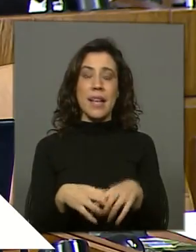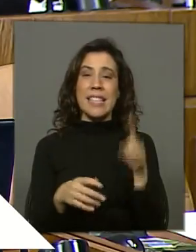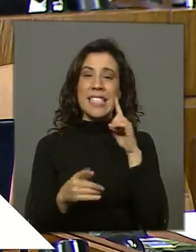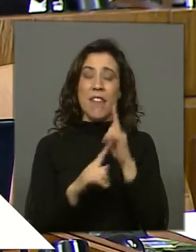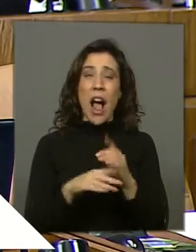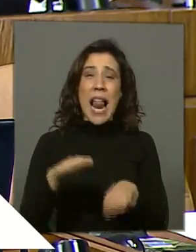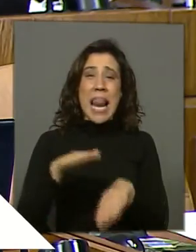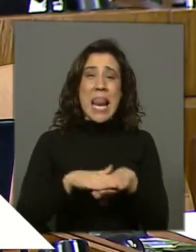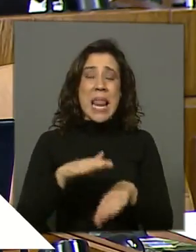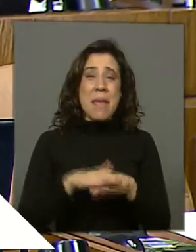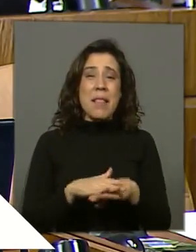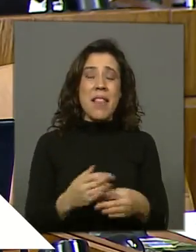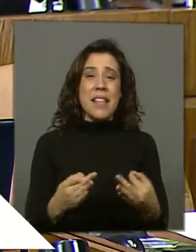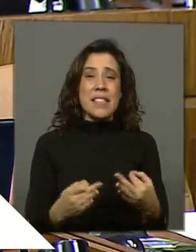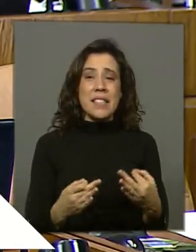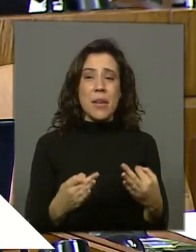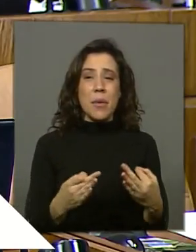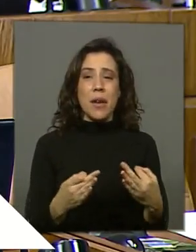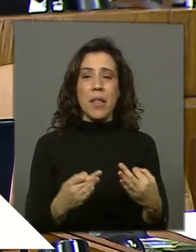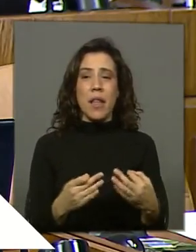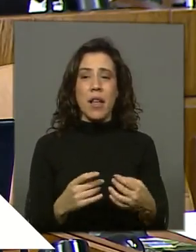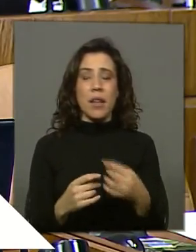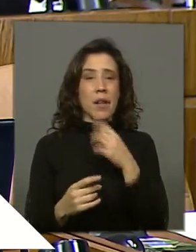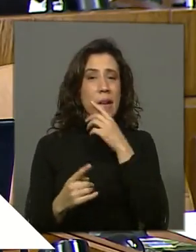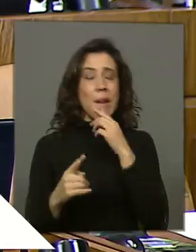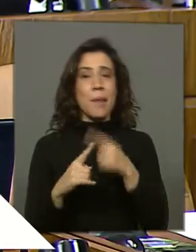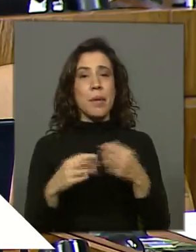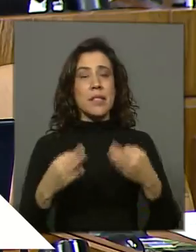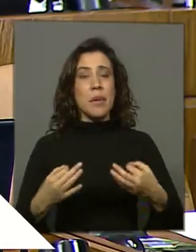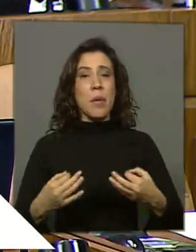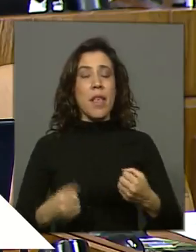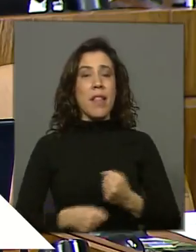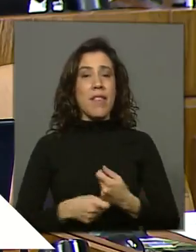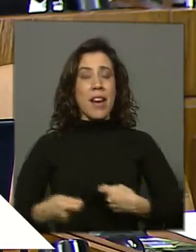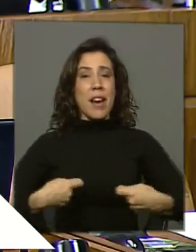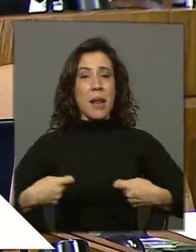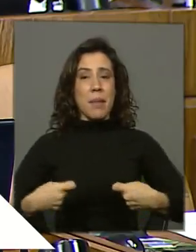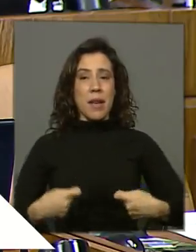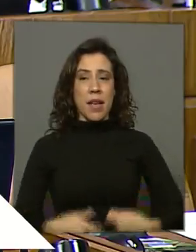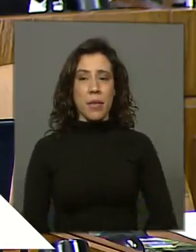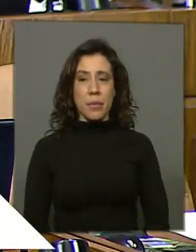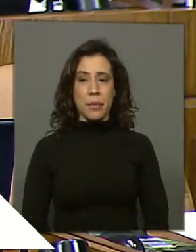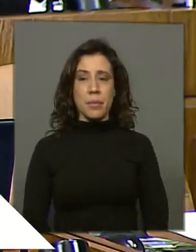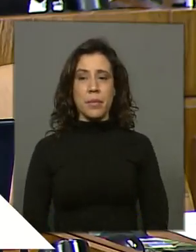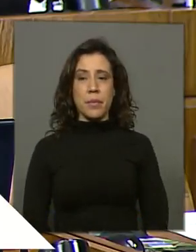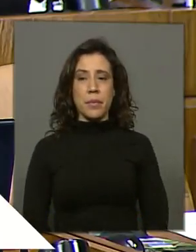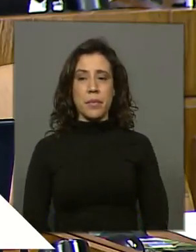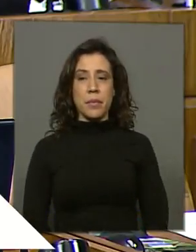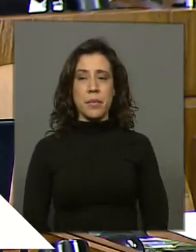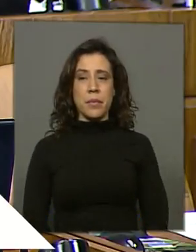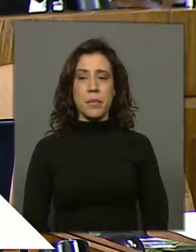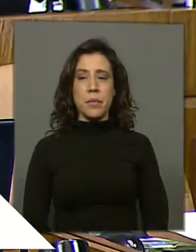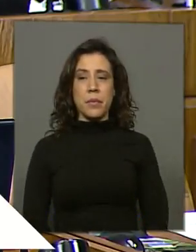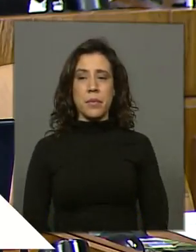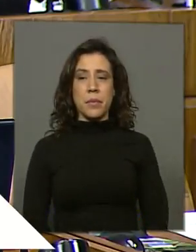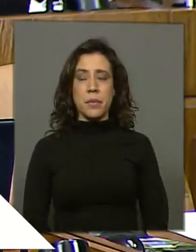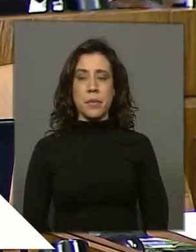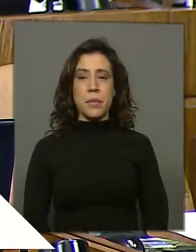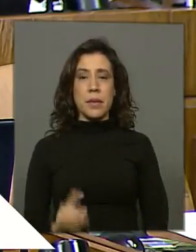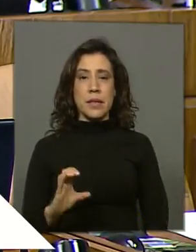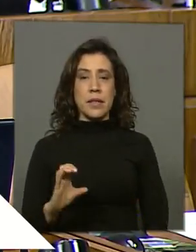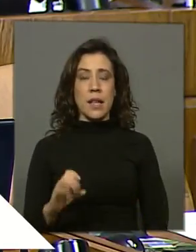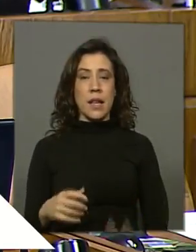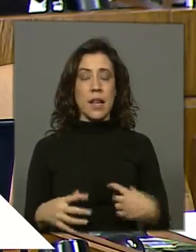límite y condiciones de seguridad respecto a su estabilidad para operar en el mercado y allí obviamente incluso la SEC